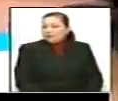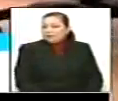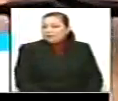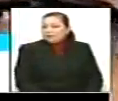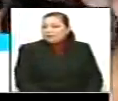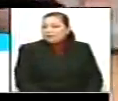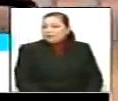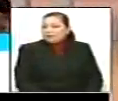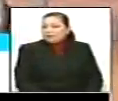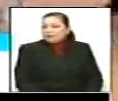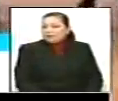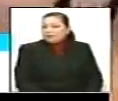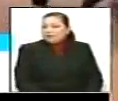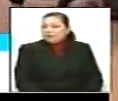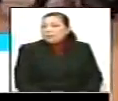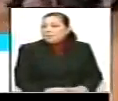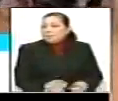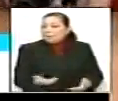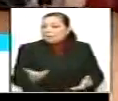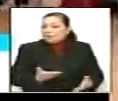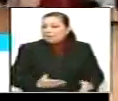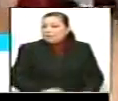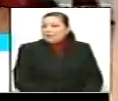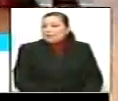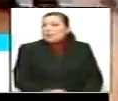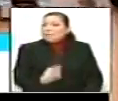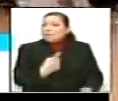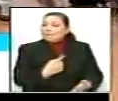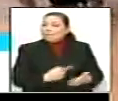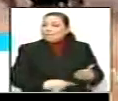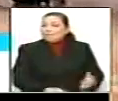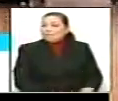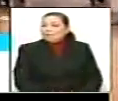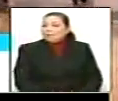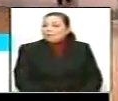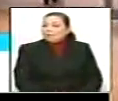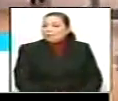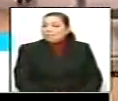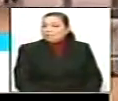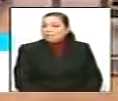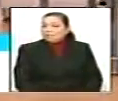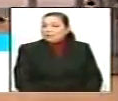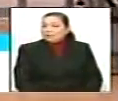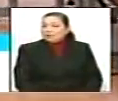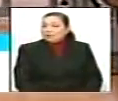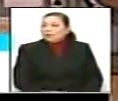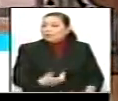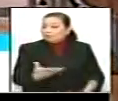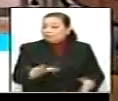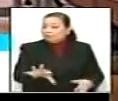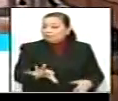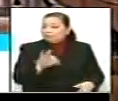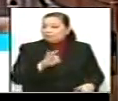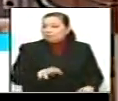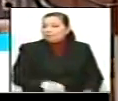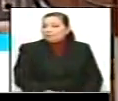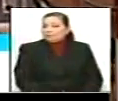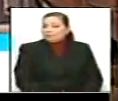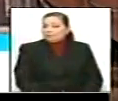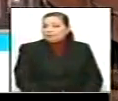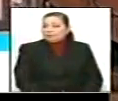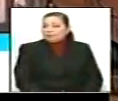es necesario invitar al contralor Schack para que exponga ante esta comisión los resultados de esos hallazgos de la gestión